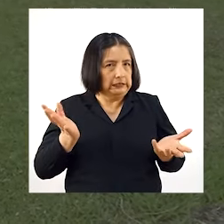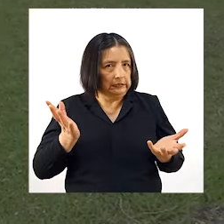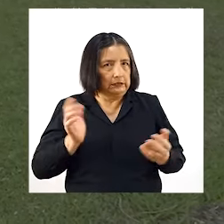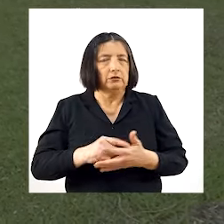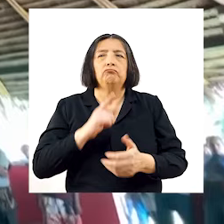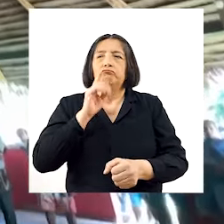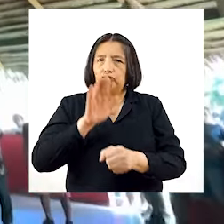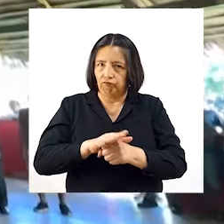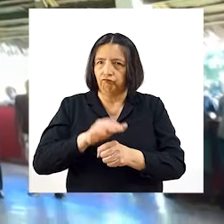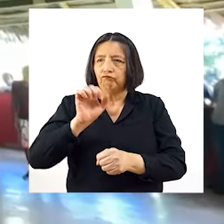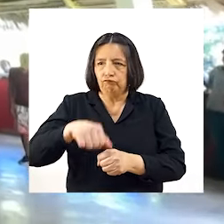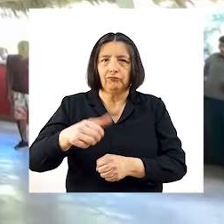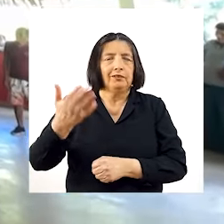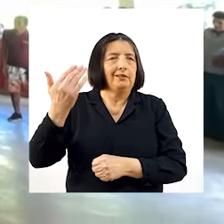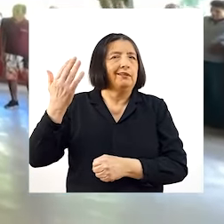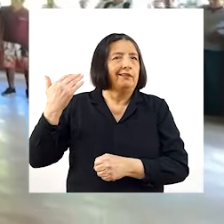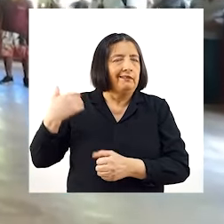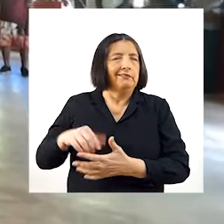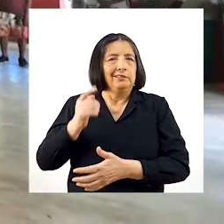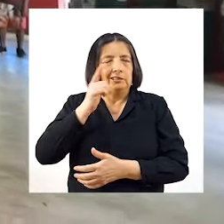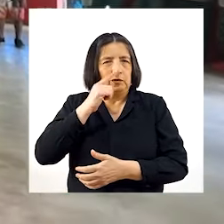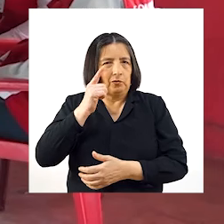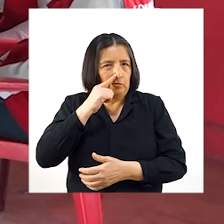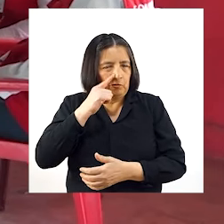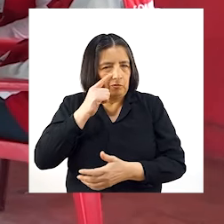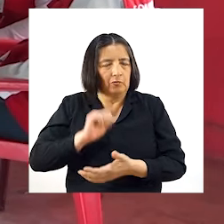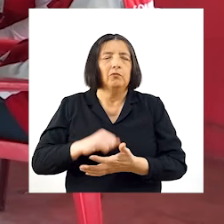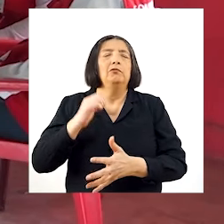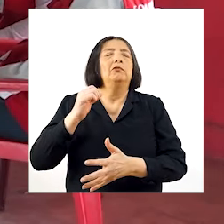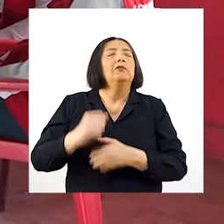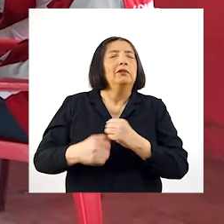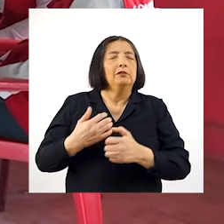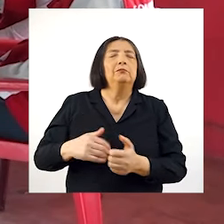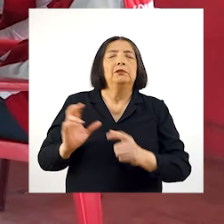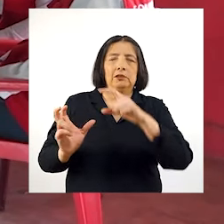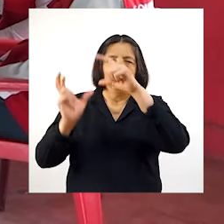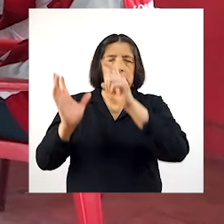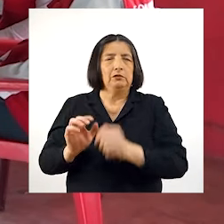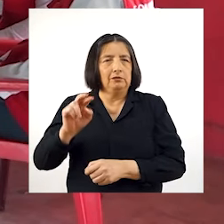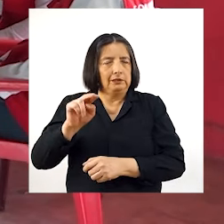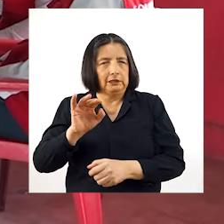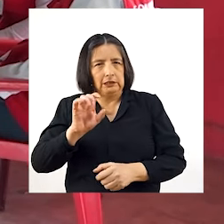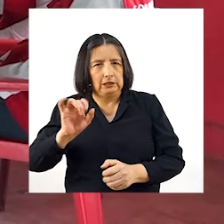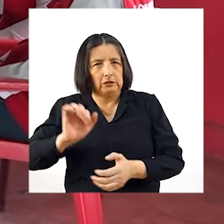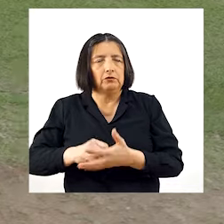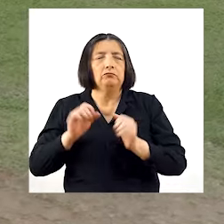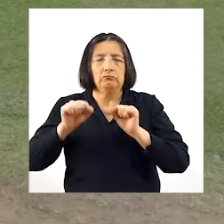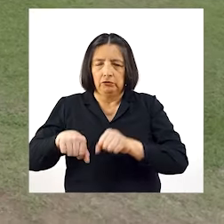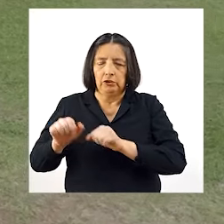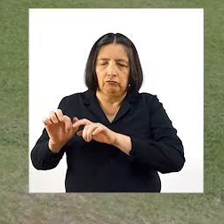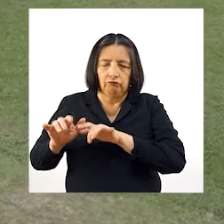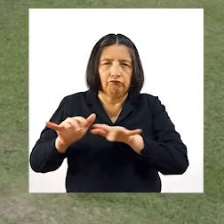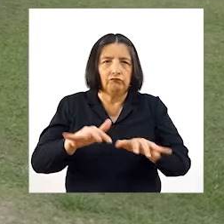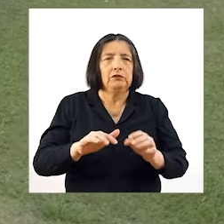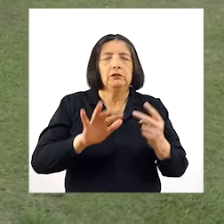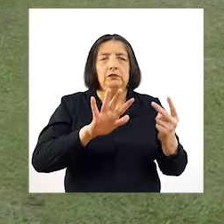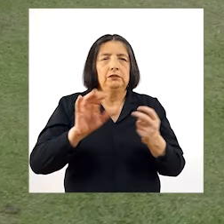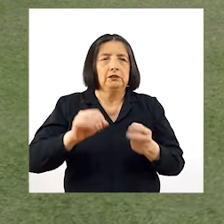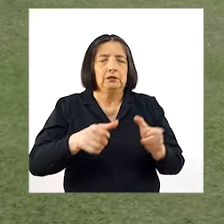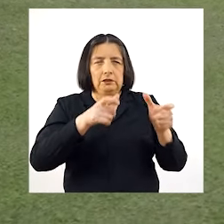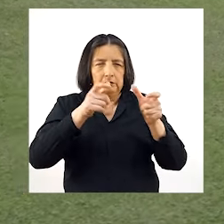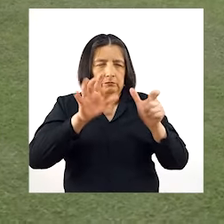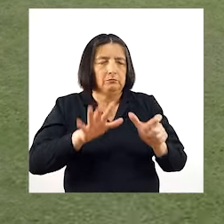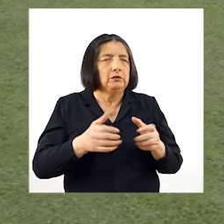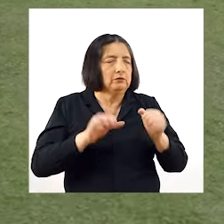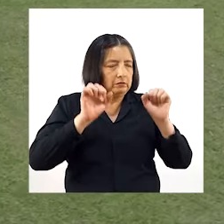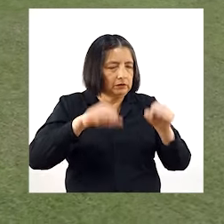cumplimos el compromiso asumido en junio pasado por el Contralor General Nelson Schack, con el despliegue de más de 70 auditores